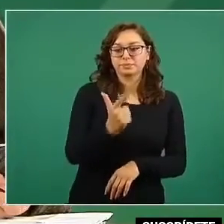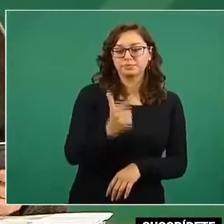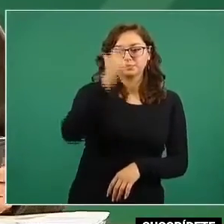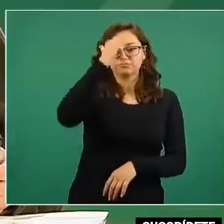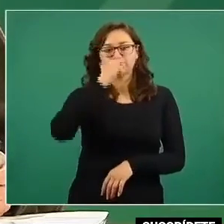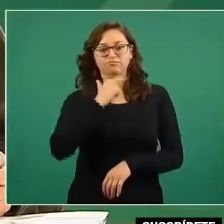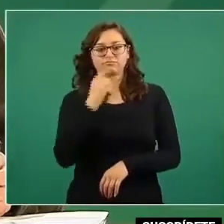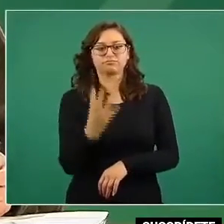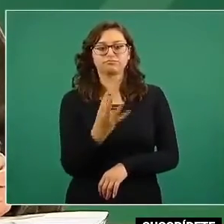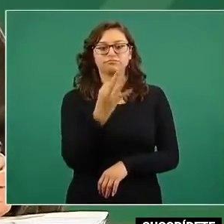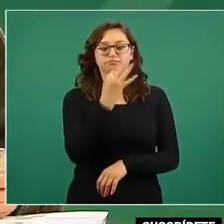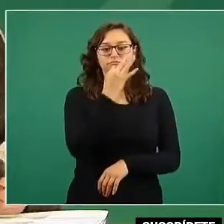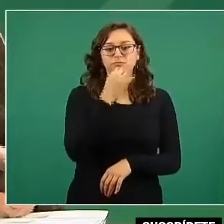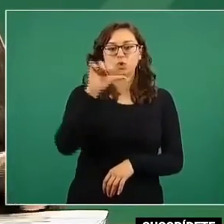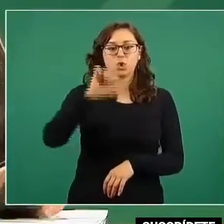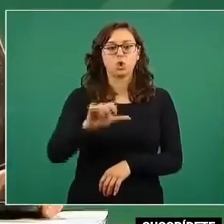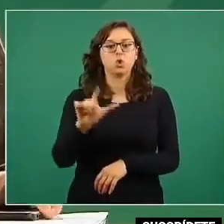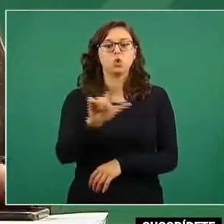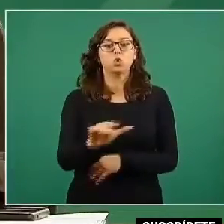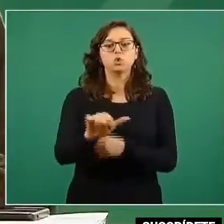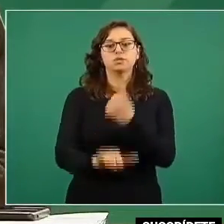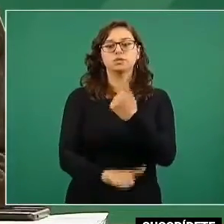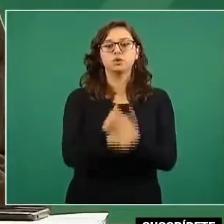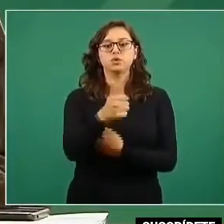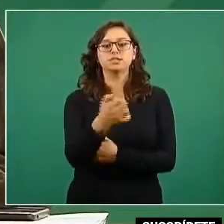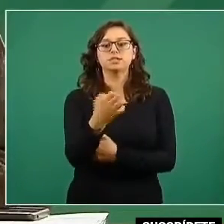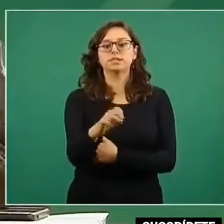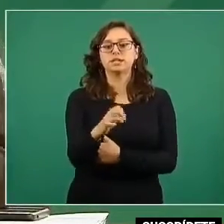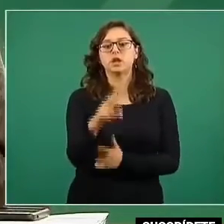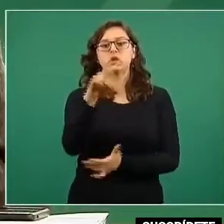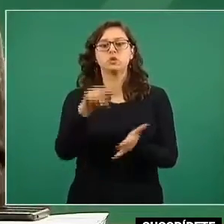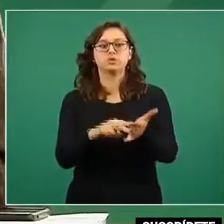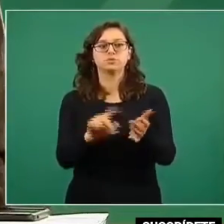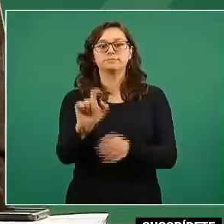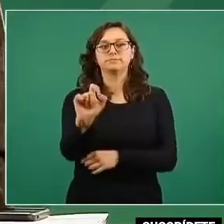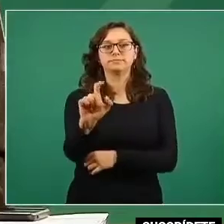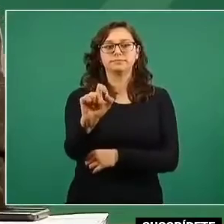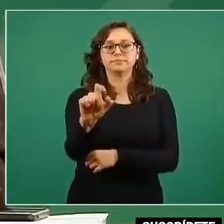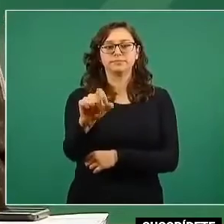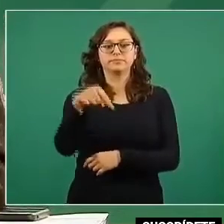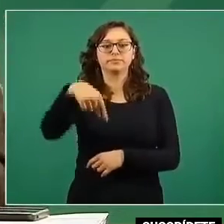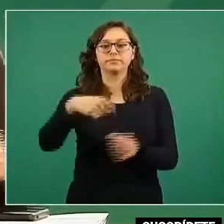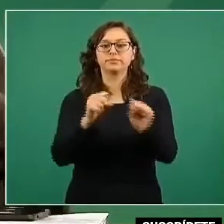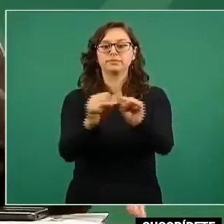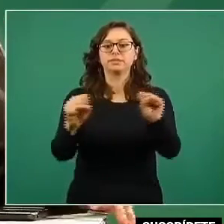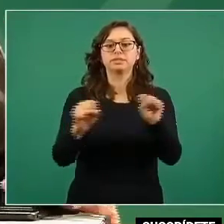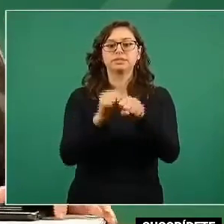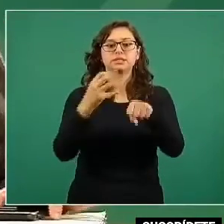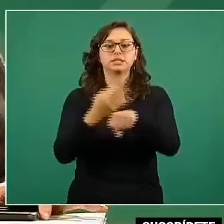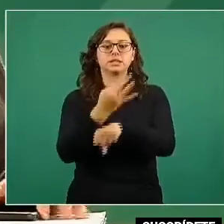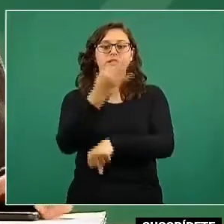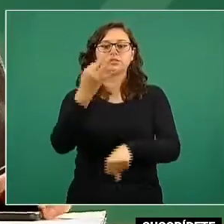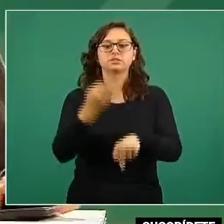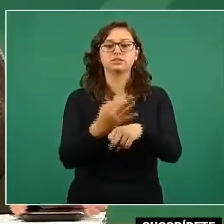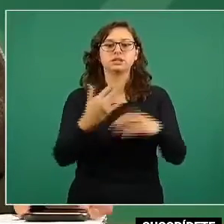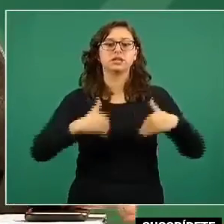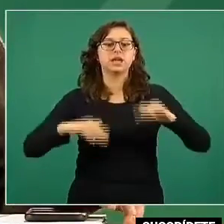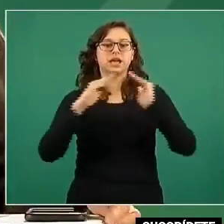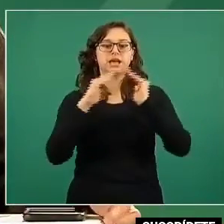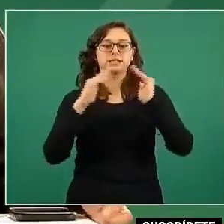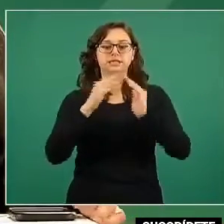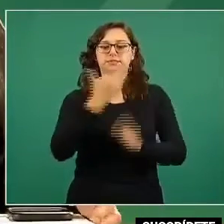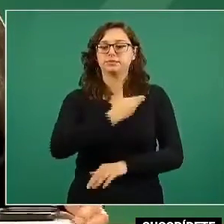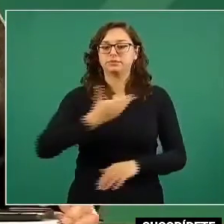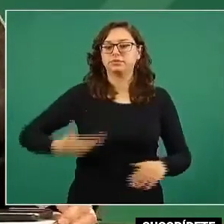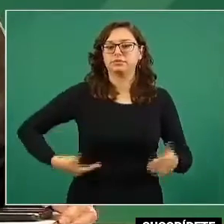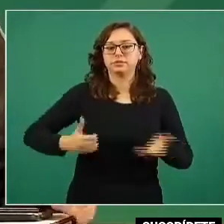19:04 de este lunes 11 de enero de 2020. Estamos en el Salón Tesorería del Palacio Nacional de México